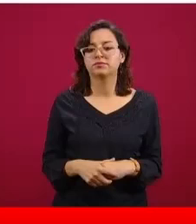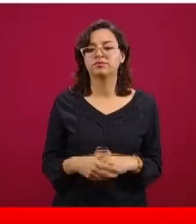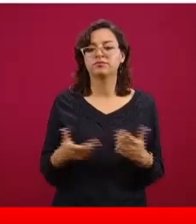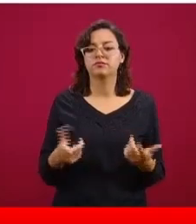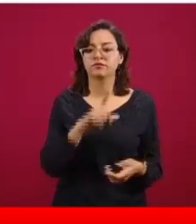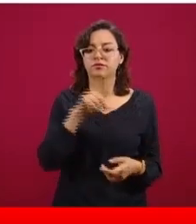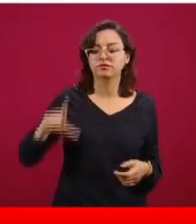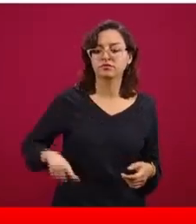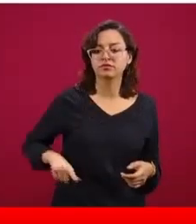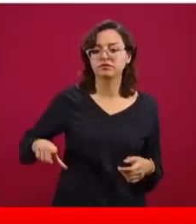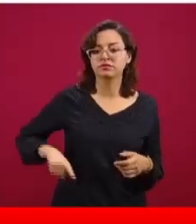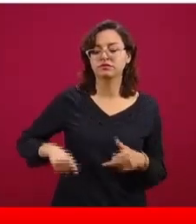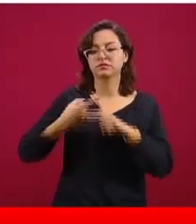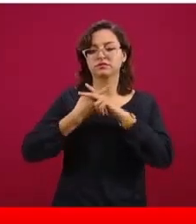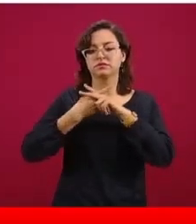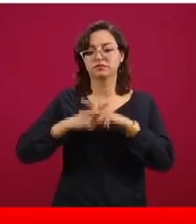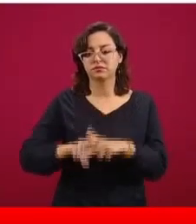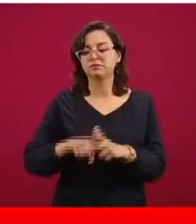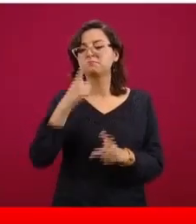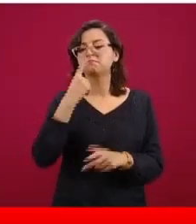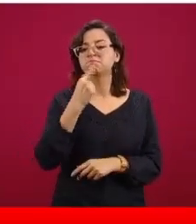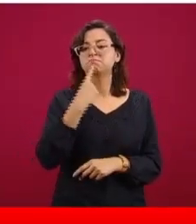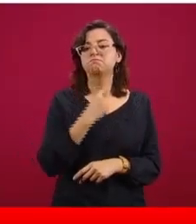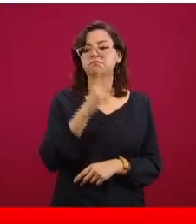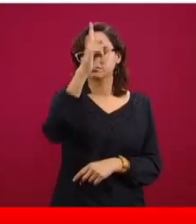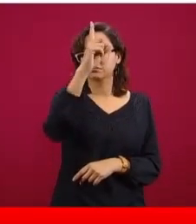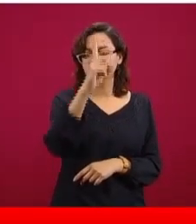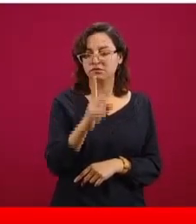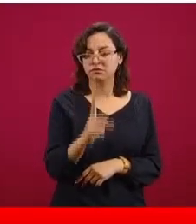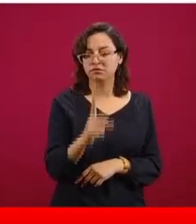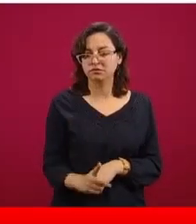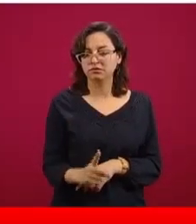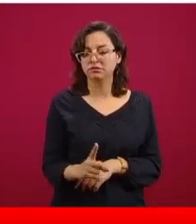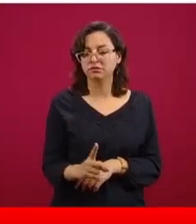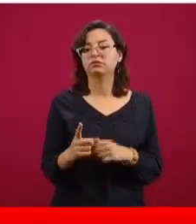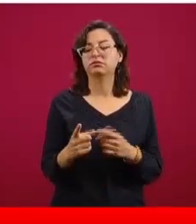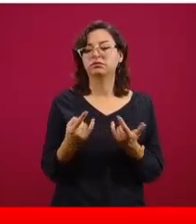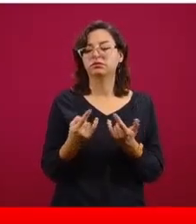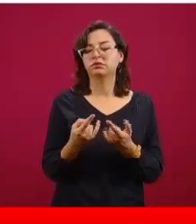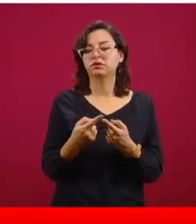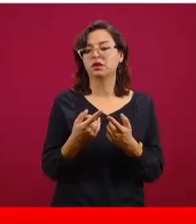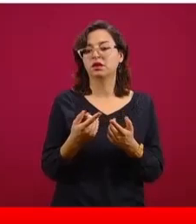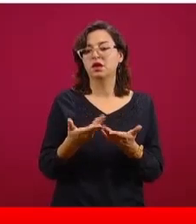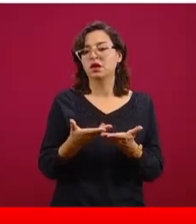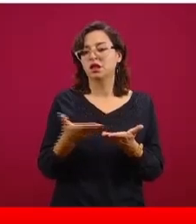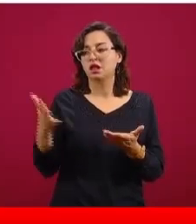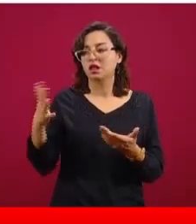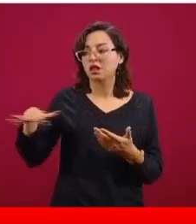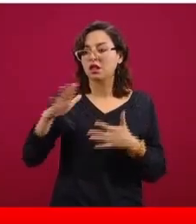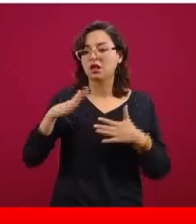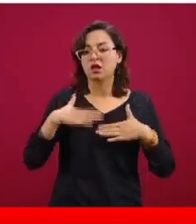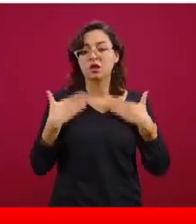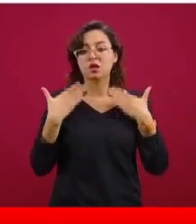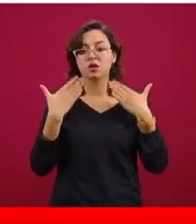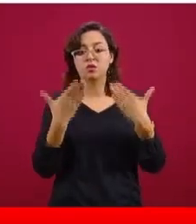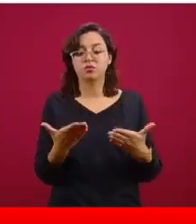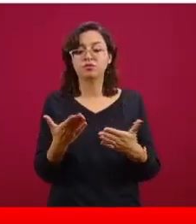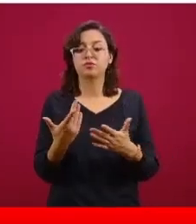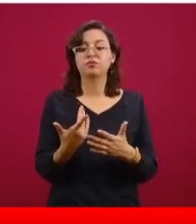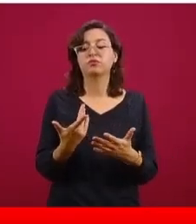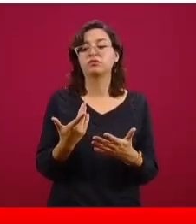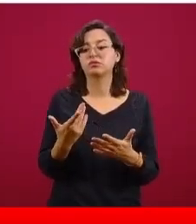gobierno estamos por debajo de la tendencia histórica y aún ni cuando hay un pico en el